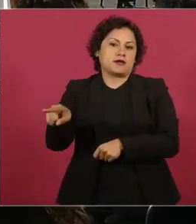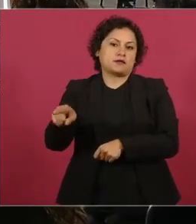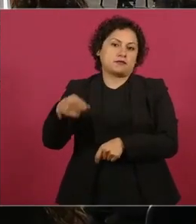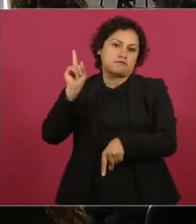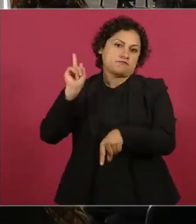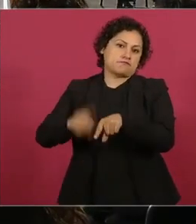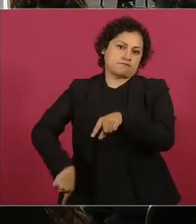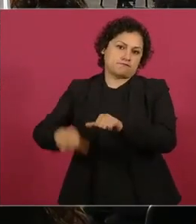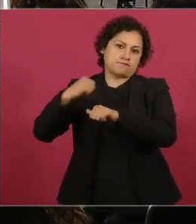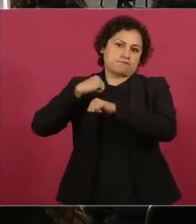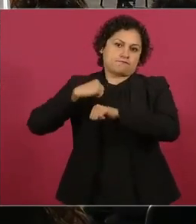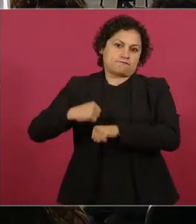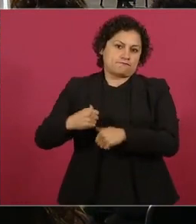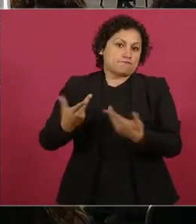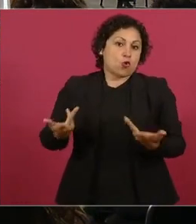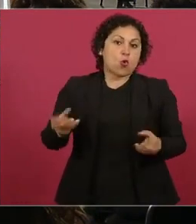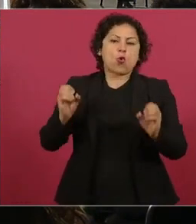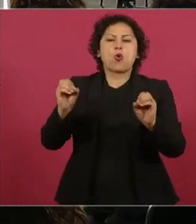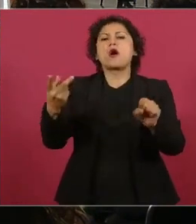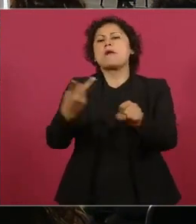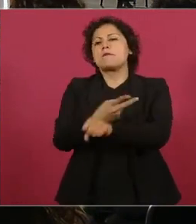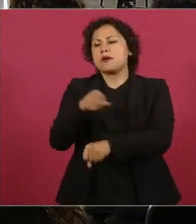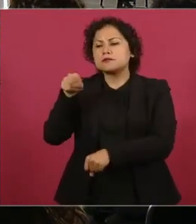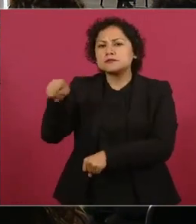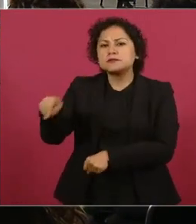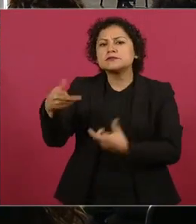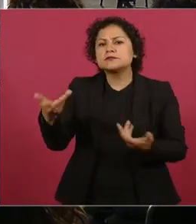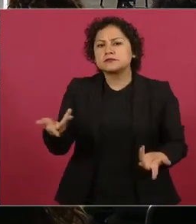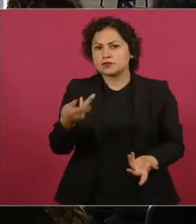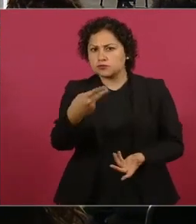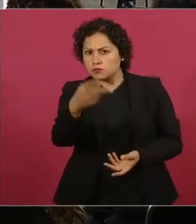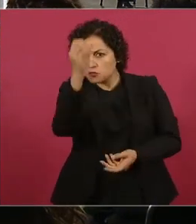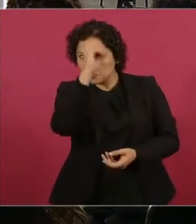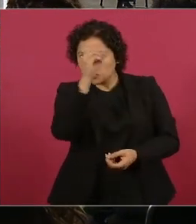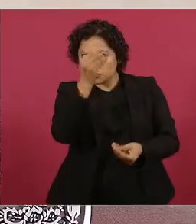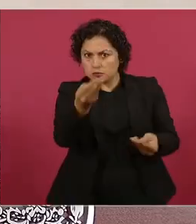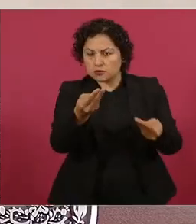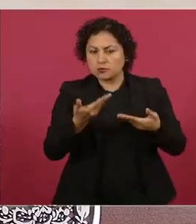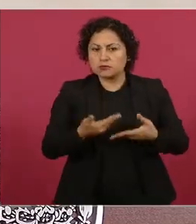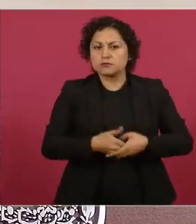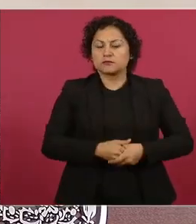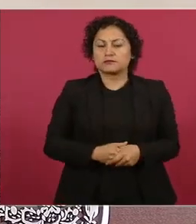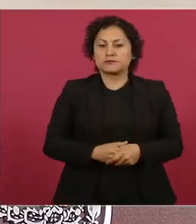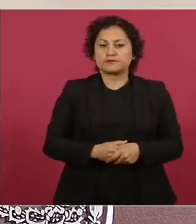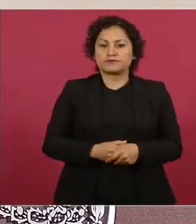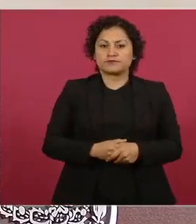ahí, presidente. Su opinión, por favor. Pues lo de siempre, ¿no?